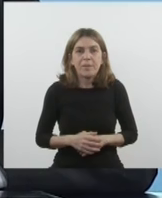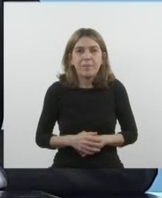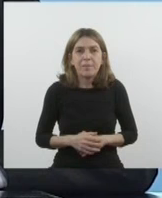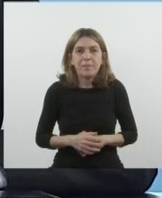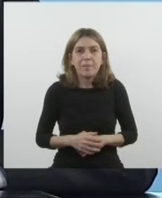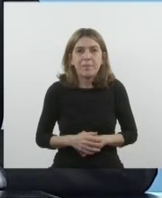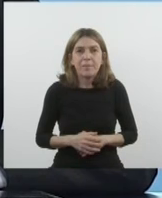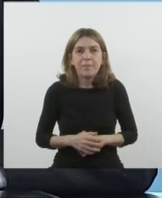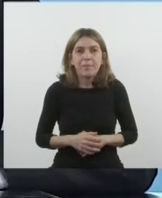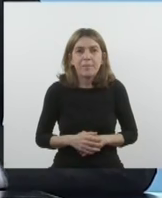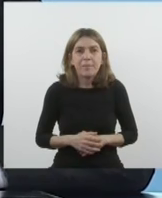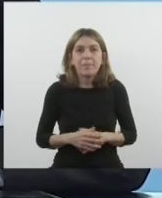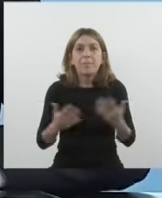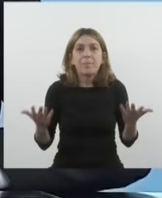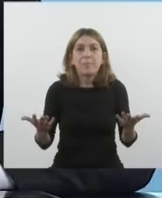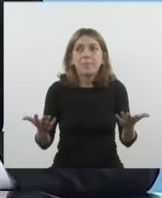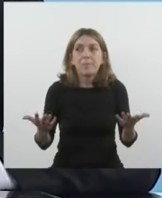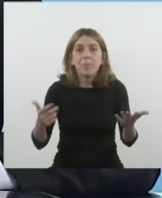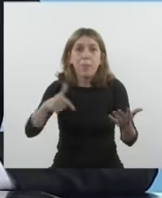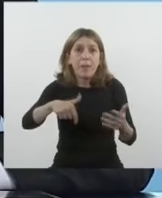a los pacientes